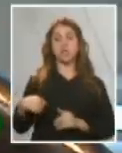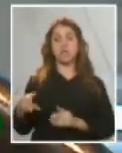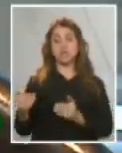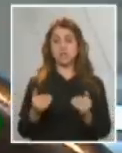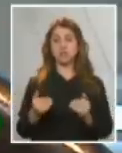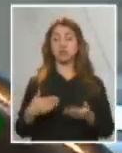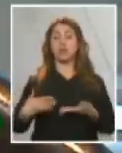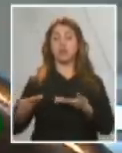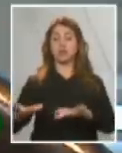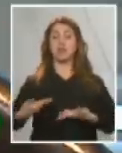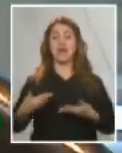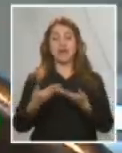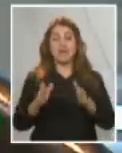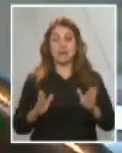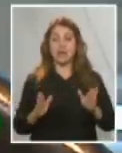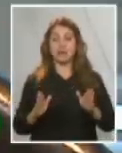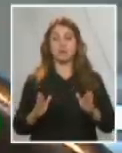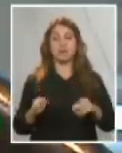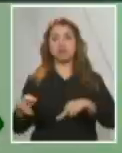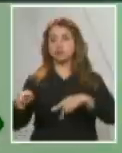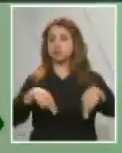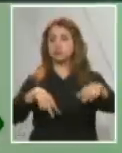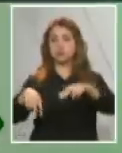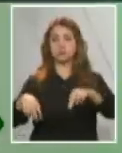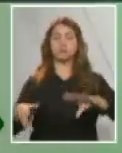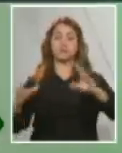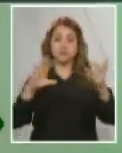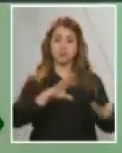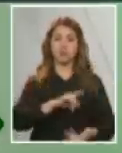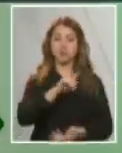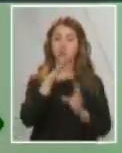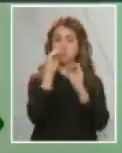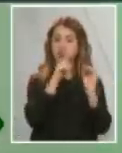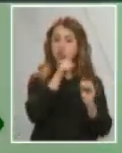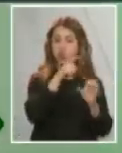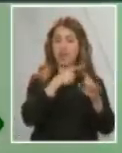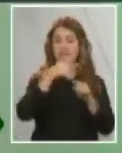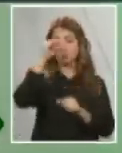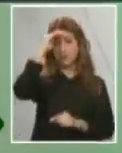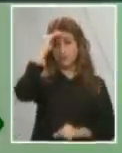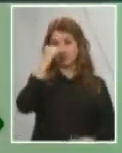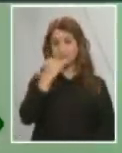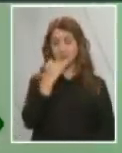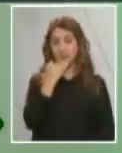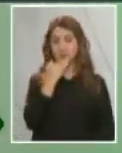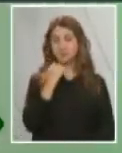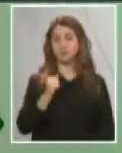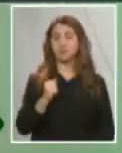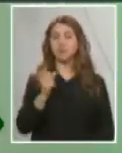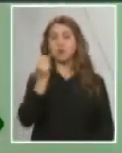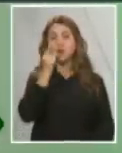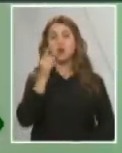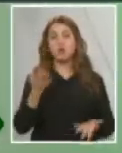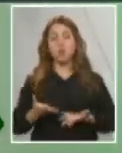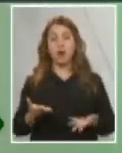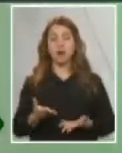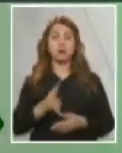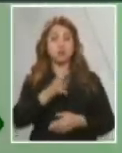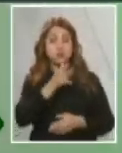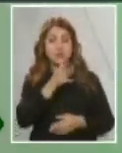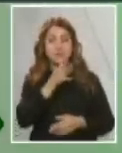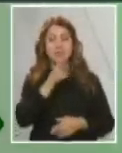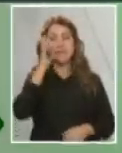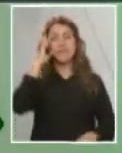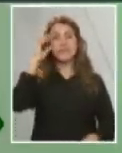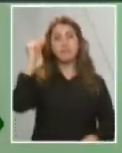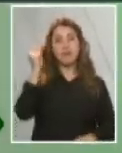la libertad de moverte por el mundo. Nicole, en eso estamos hablando, pero desde tu experiencia también, ¿cuál es...? No sé si decirle